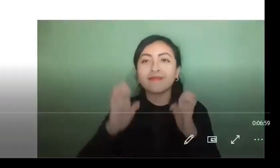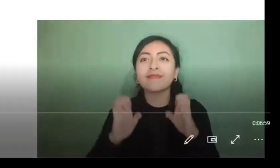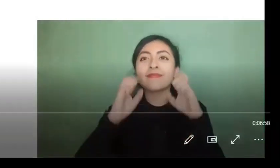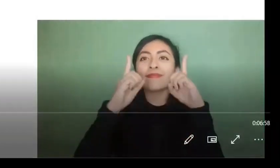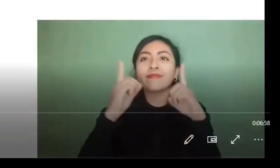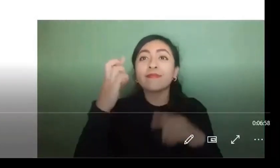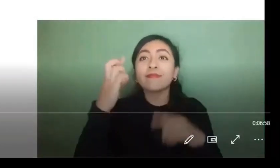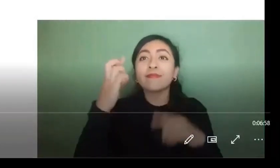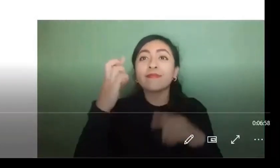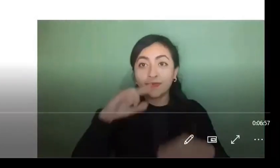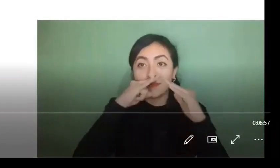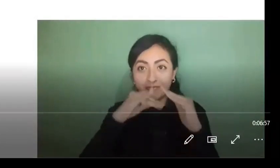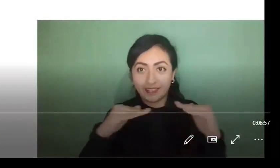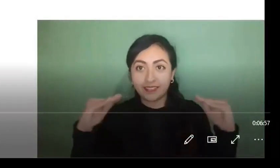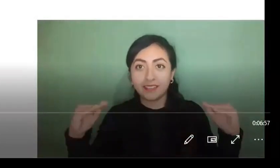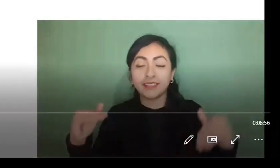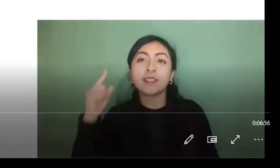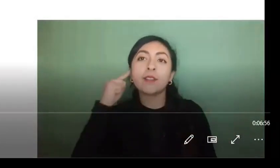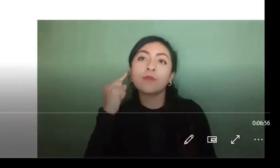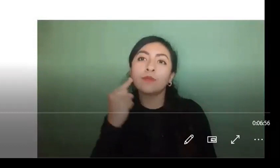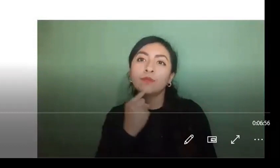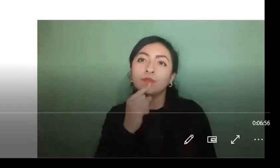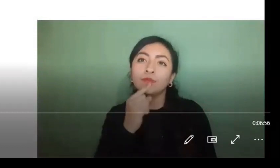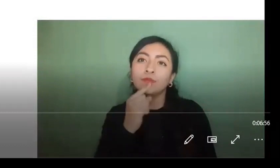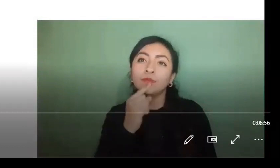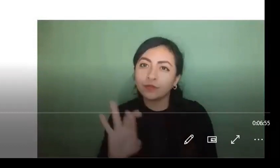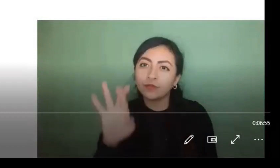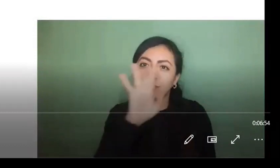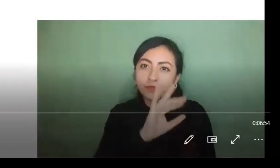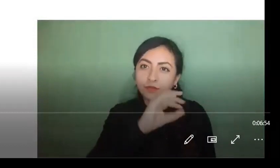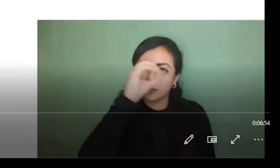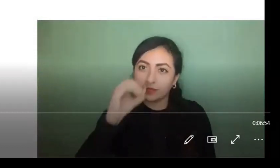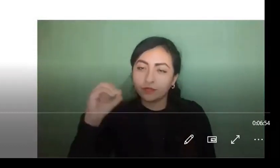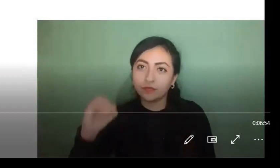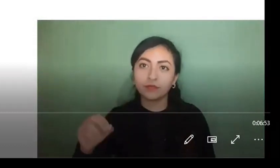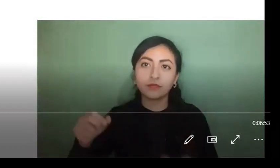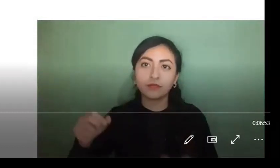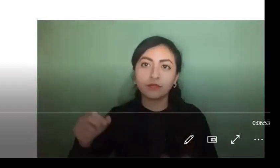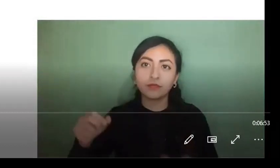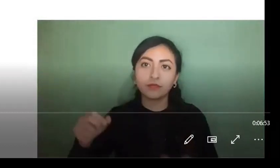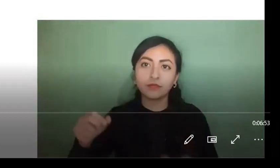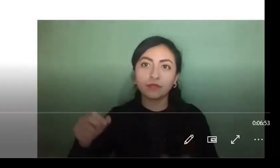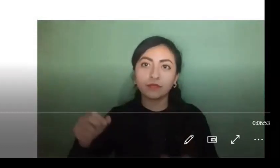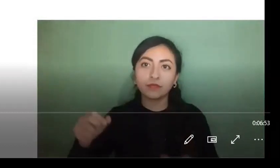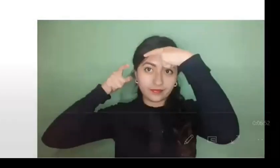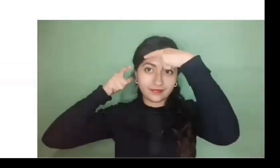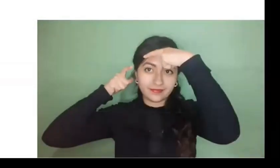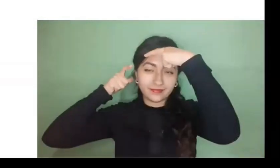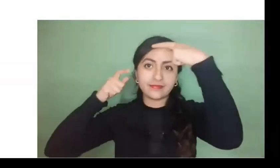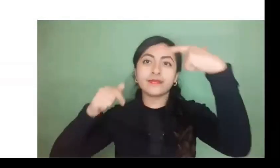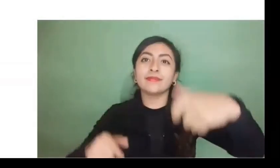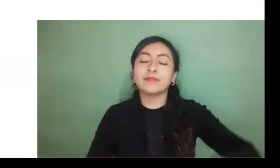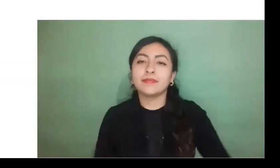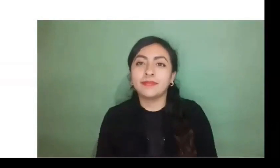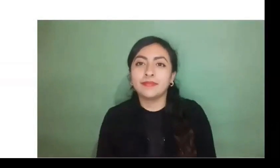Sobre un fondo blanco aparece el logotipo del comité y dice: Centro Educativo para Niños Sordos, Región Occidente, doctora honoris causa Elisa